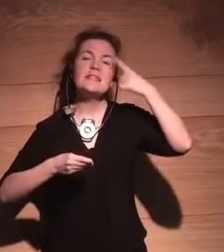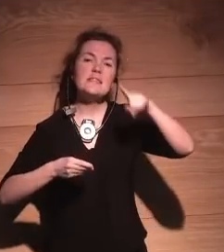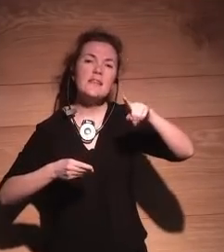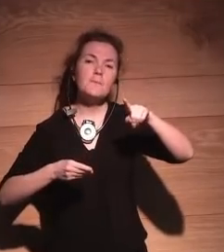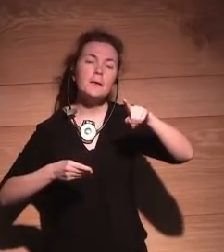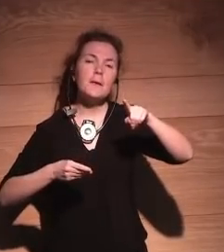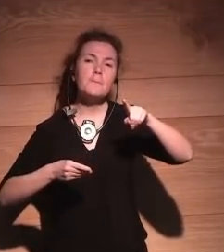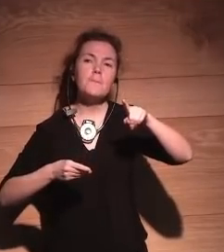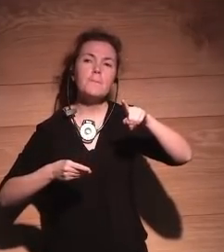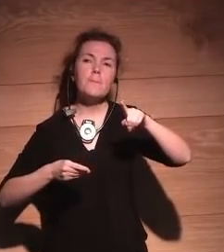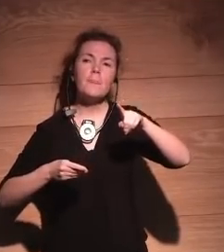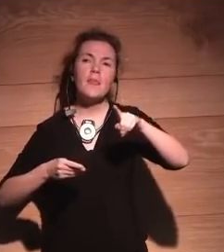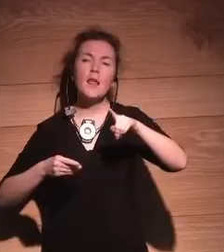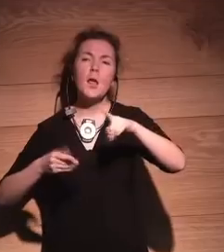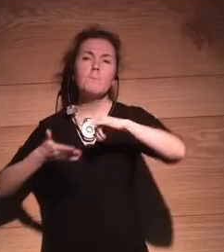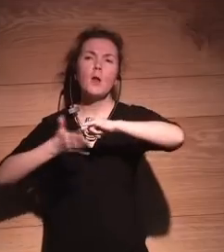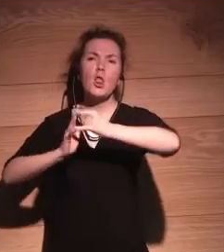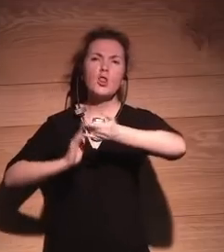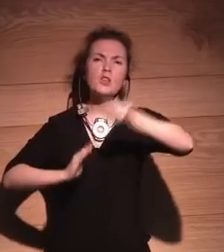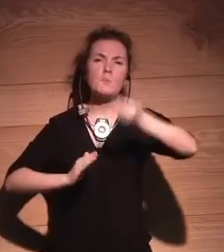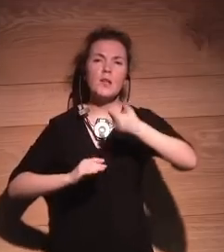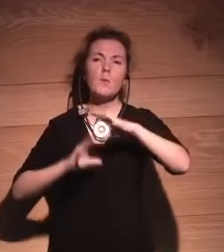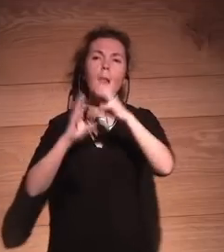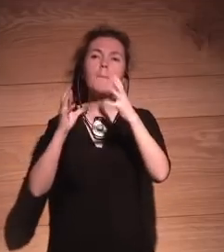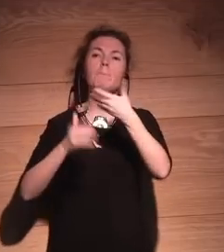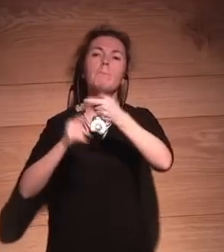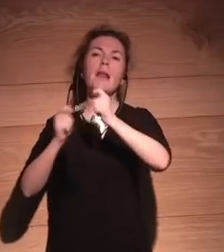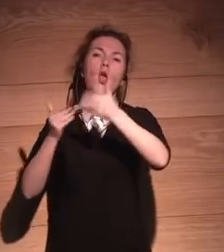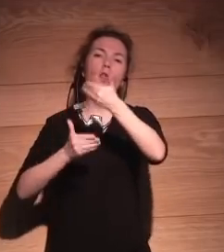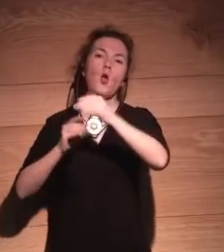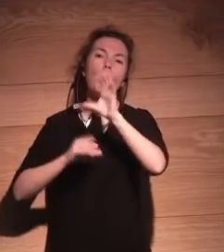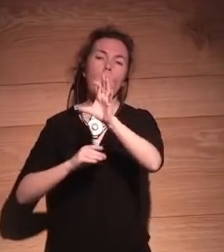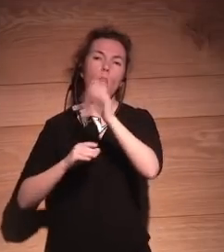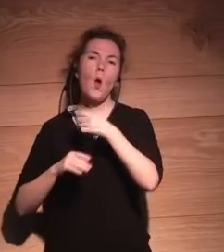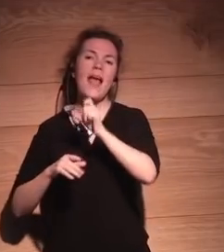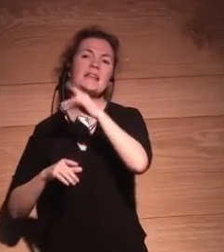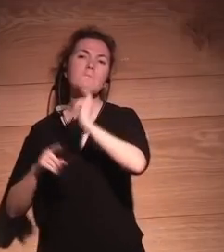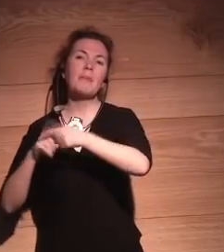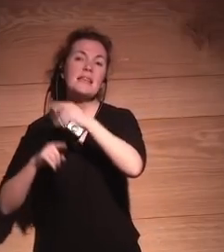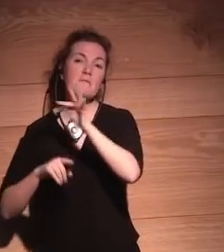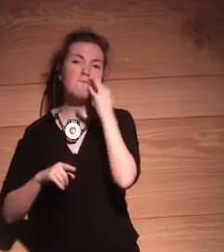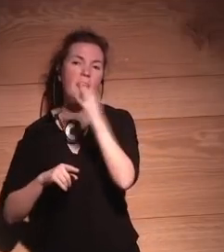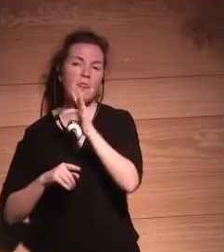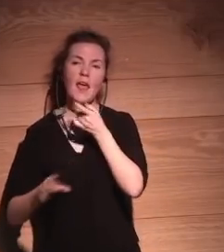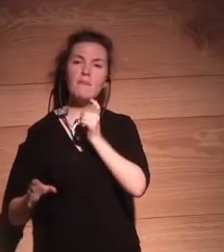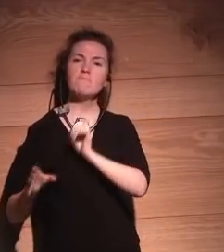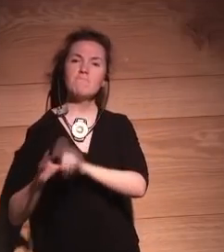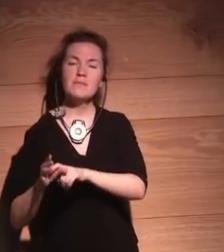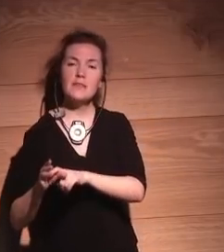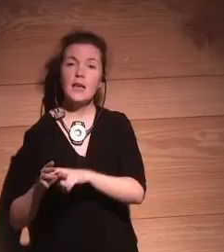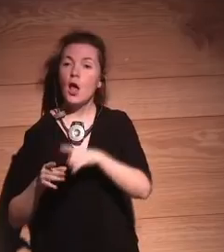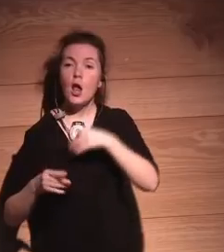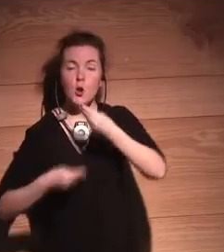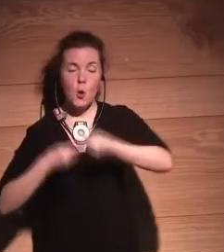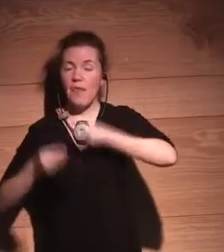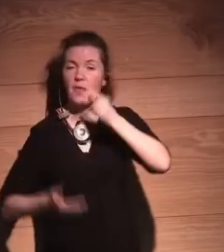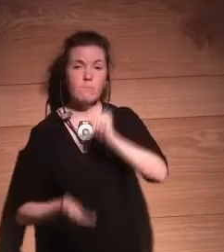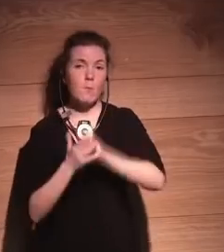parte de grandes periodistas como Le Monde o L'Express en Francia. No lo van a hacer enseguida porque no hay trabajo,